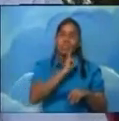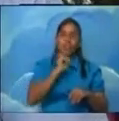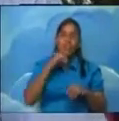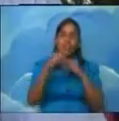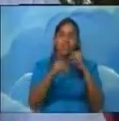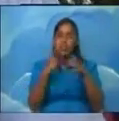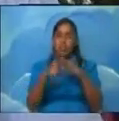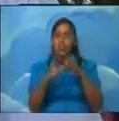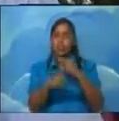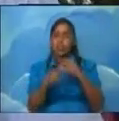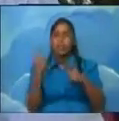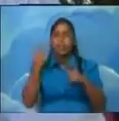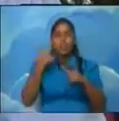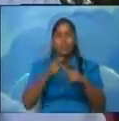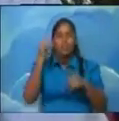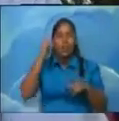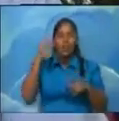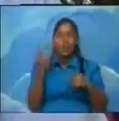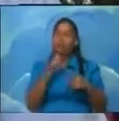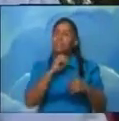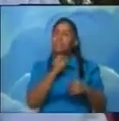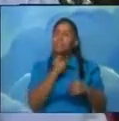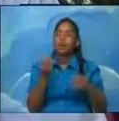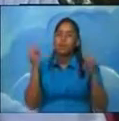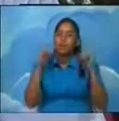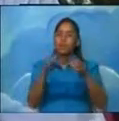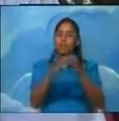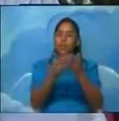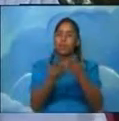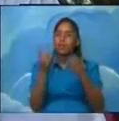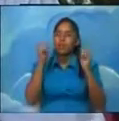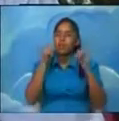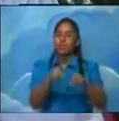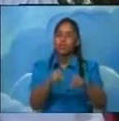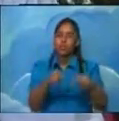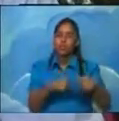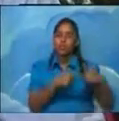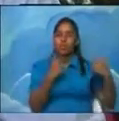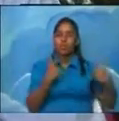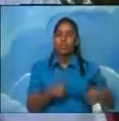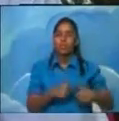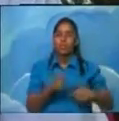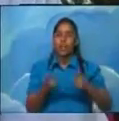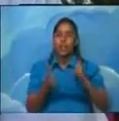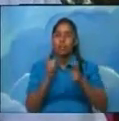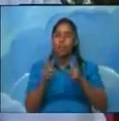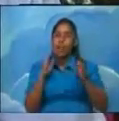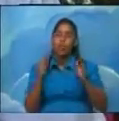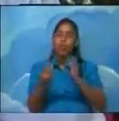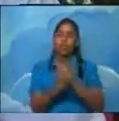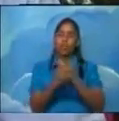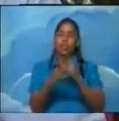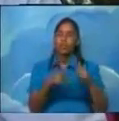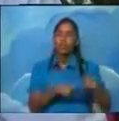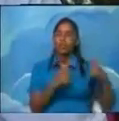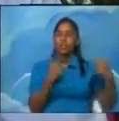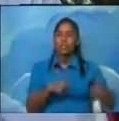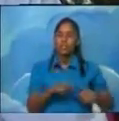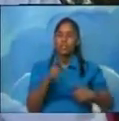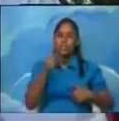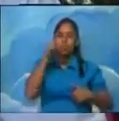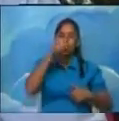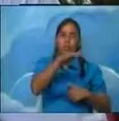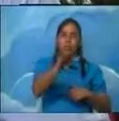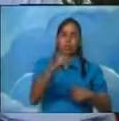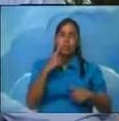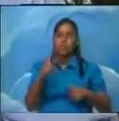aquello. Pero ¿sabe cuál es el secreto? Que ha puesto la palabra en su corazón, la ha guardado en su corazón, y el pueblo